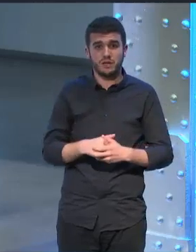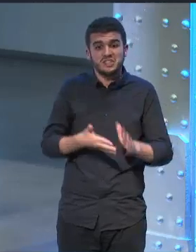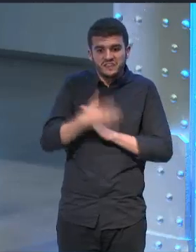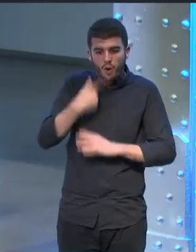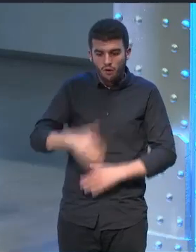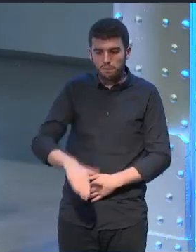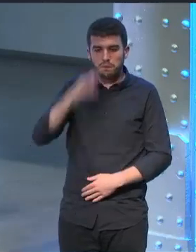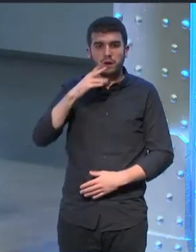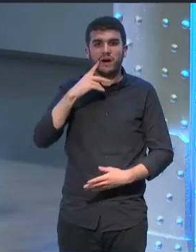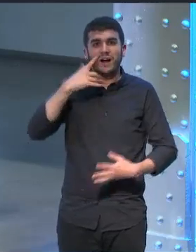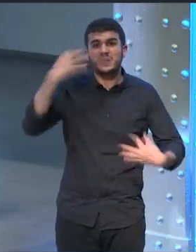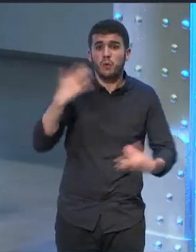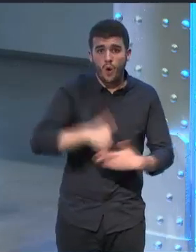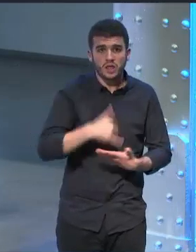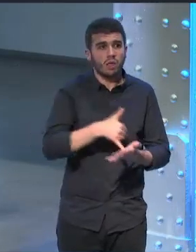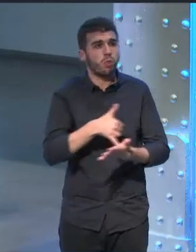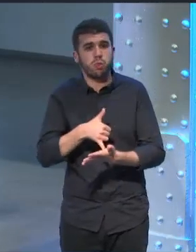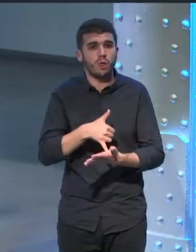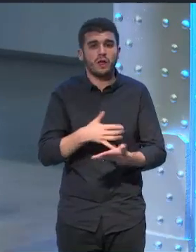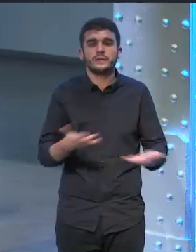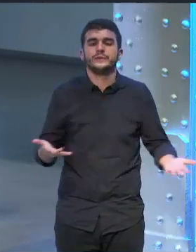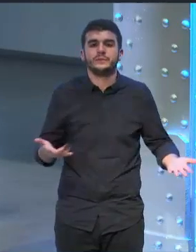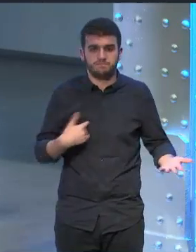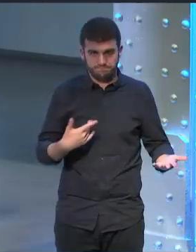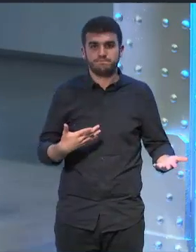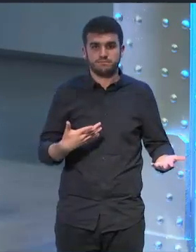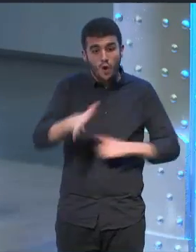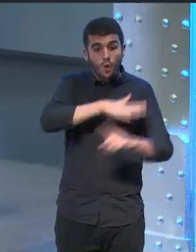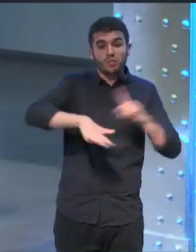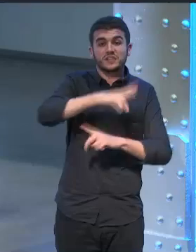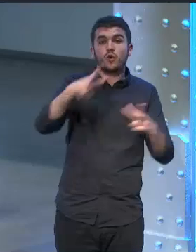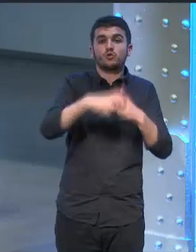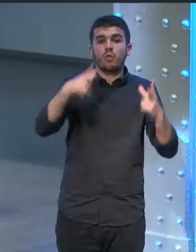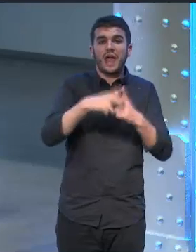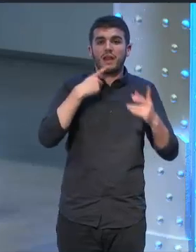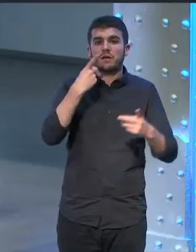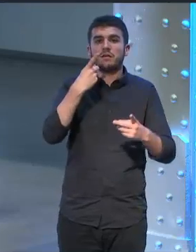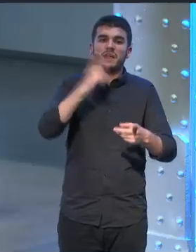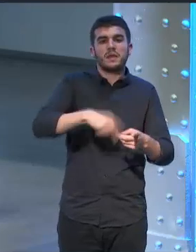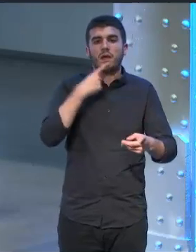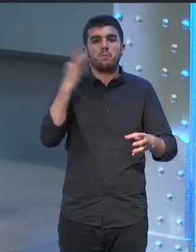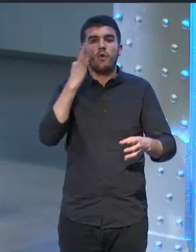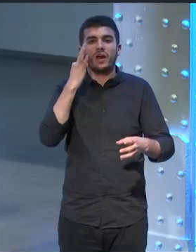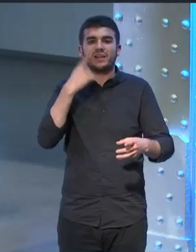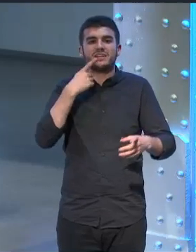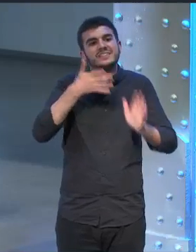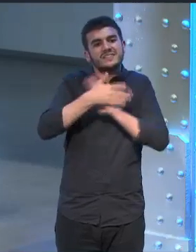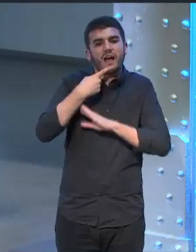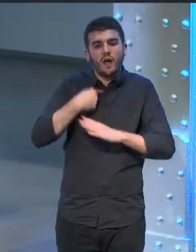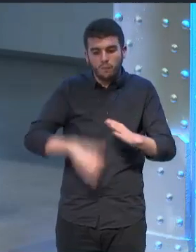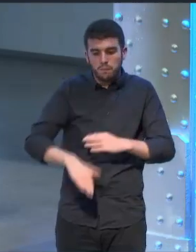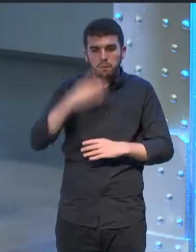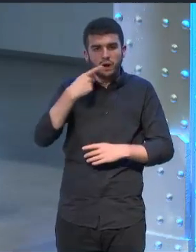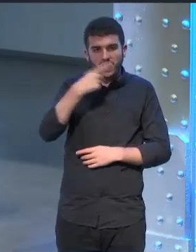seguras en un puesto de trabajo. Has dicho la palabra ambición. Por contexto social, la ambición inculcada a las mujeres se ve desde el aspecto negativo,